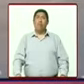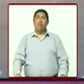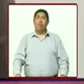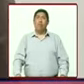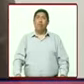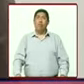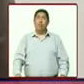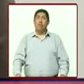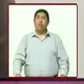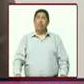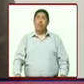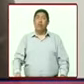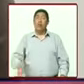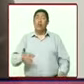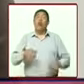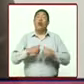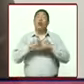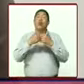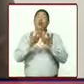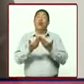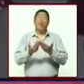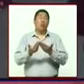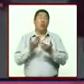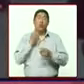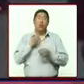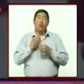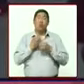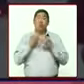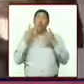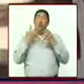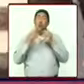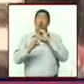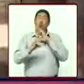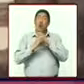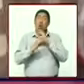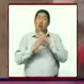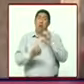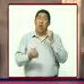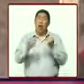No pagan impuestos, así como el transporte que está perjudicado.